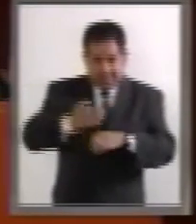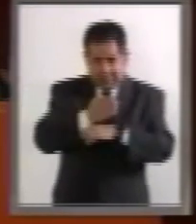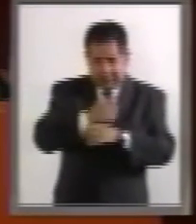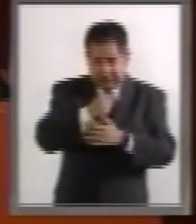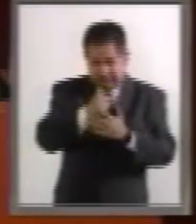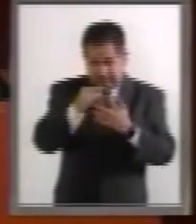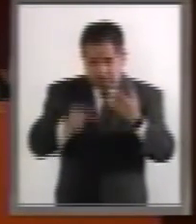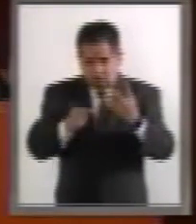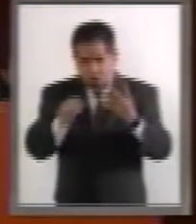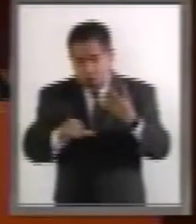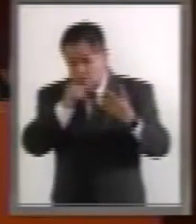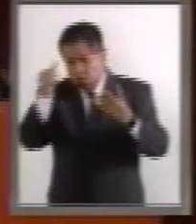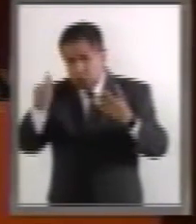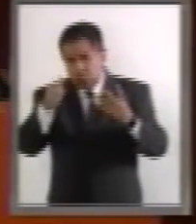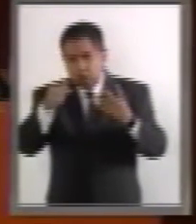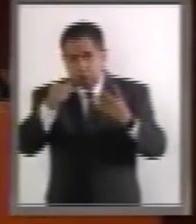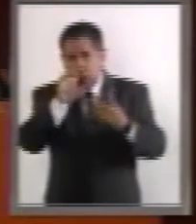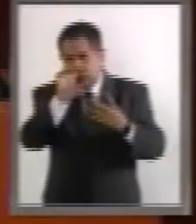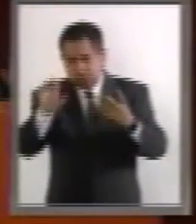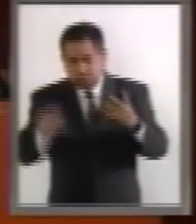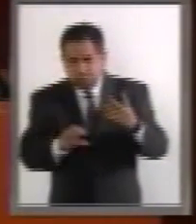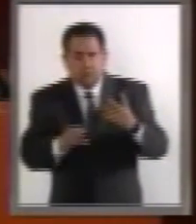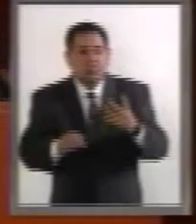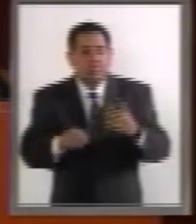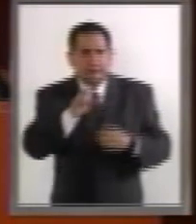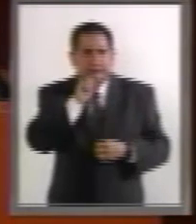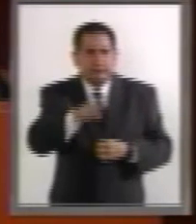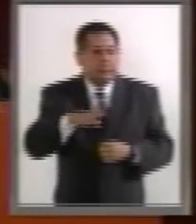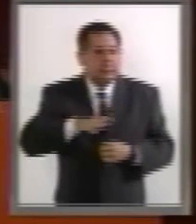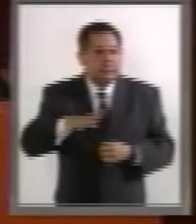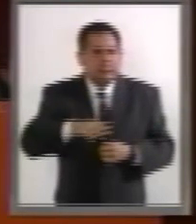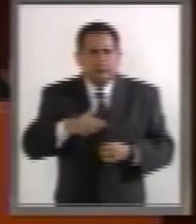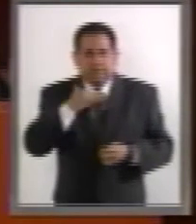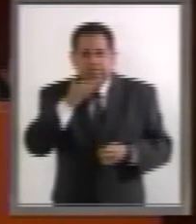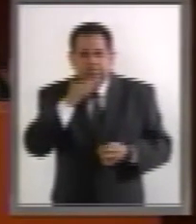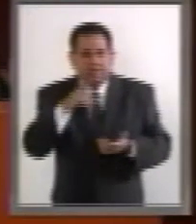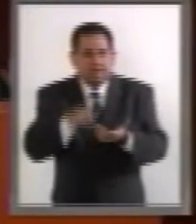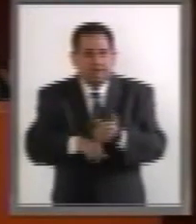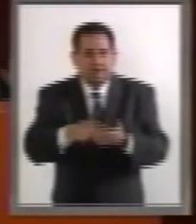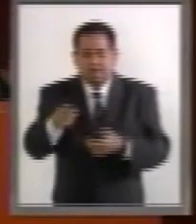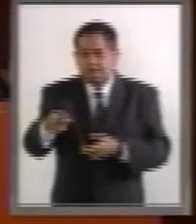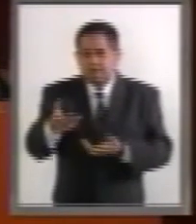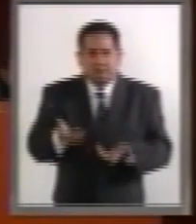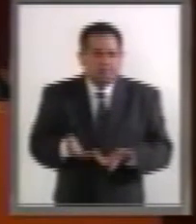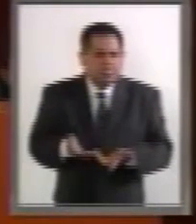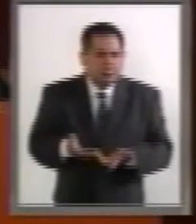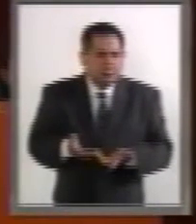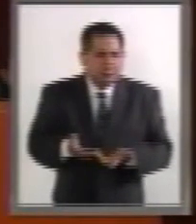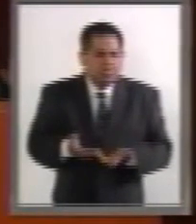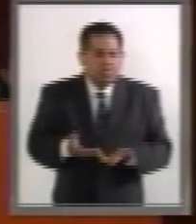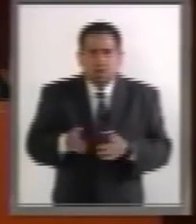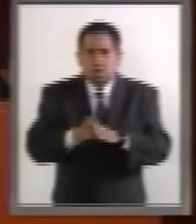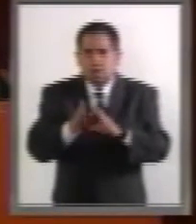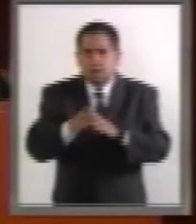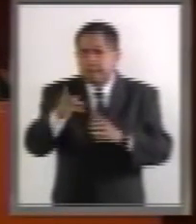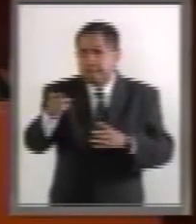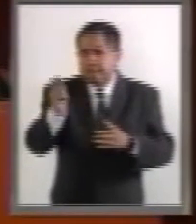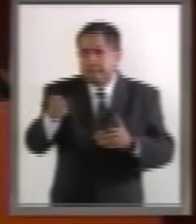estados o las de los otros estados, siempre tienen cuestionamientos respecto a la